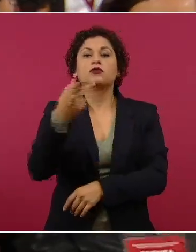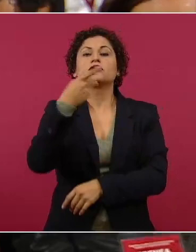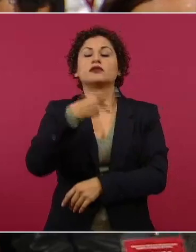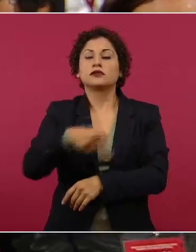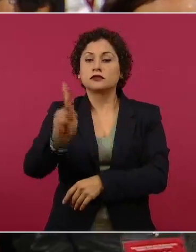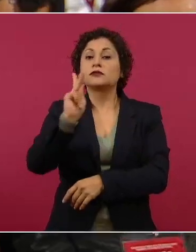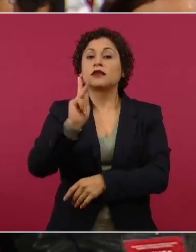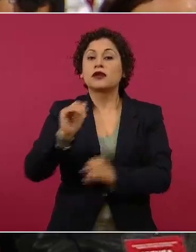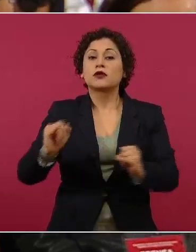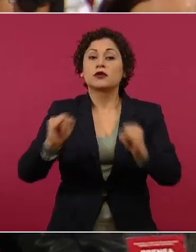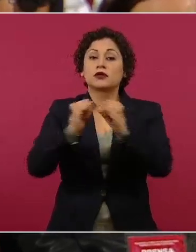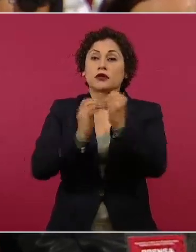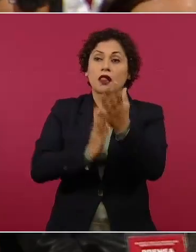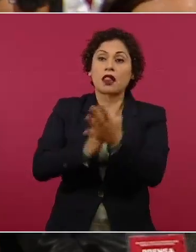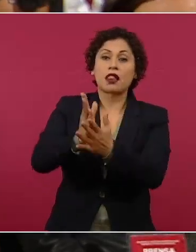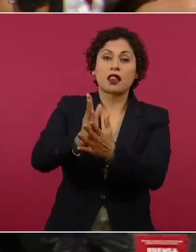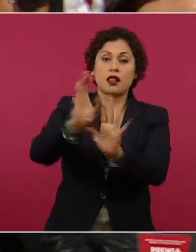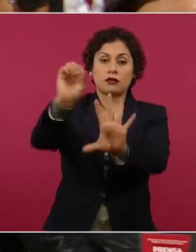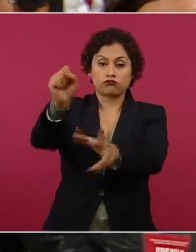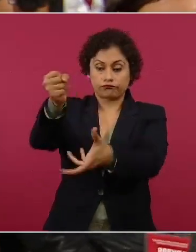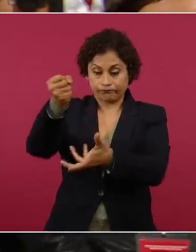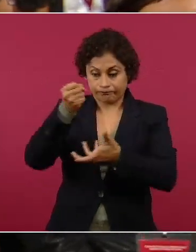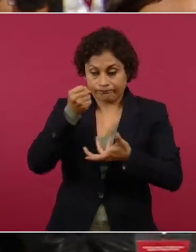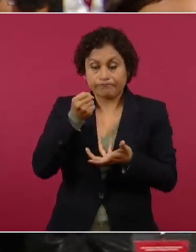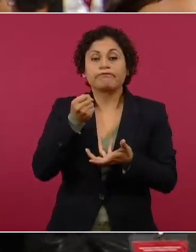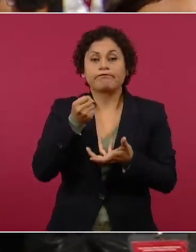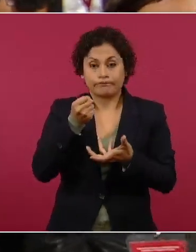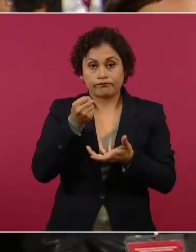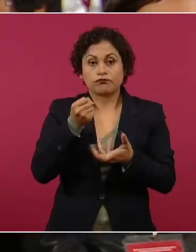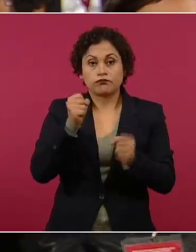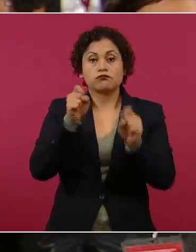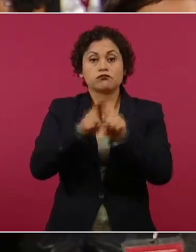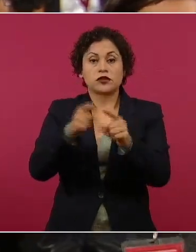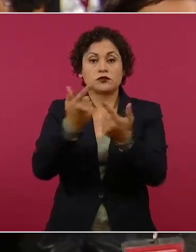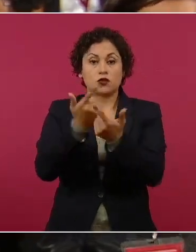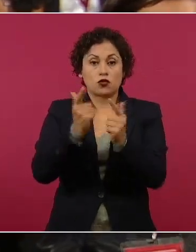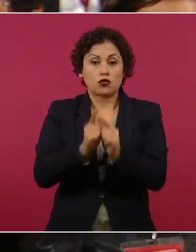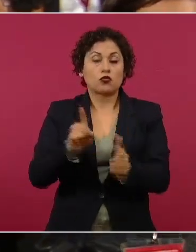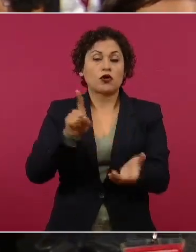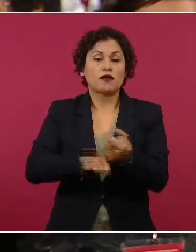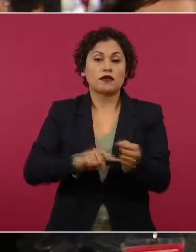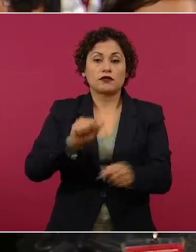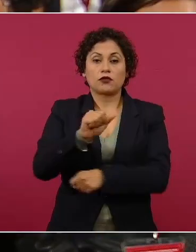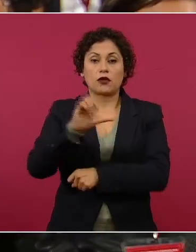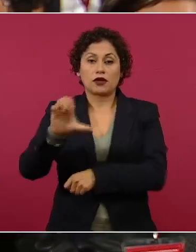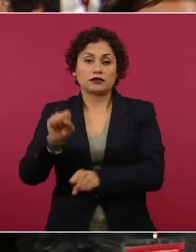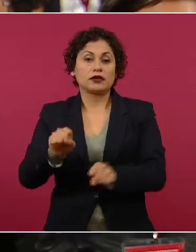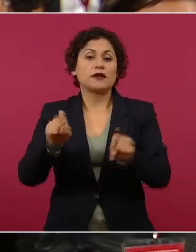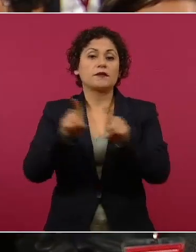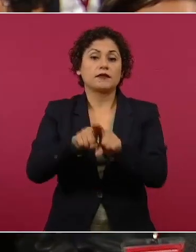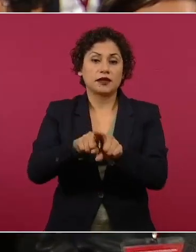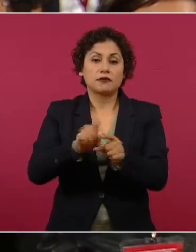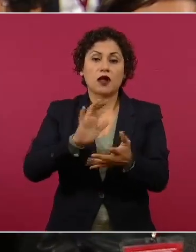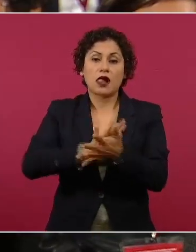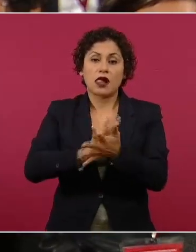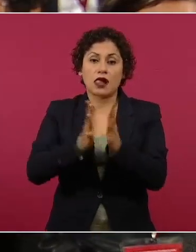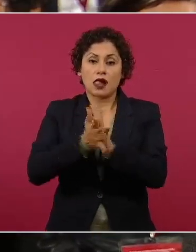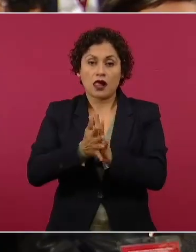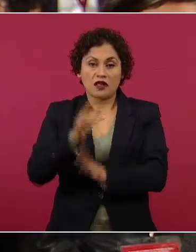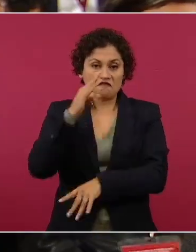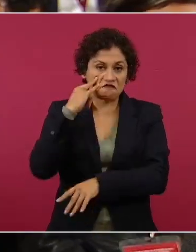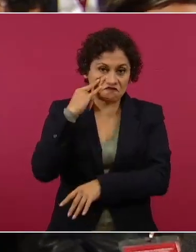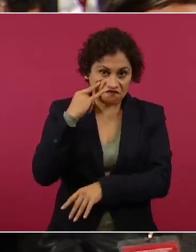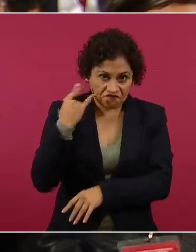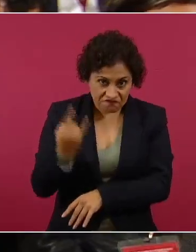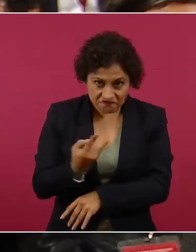que incluyen manejo de recursos públicos por parte de grupos de sociedad civil mediante maquinaciones que no están tan a la vista, pero